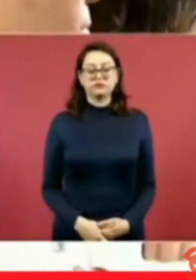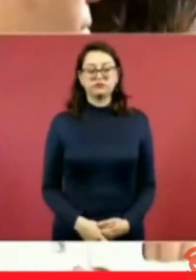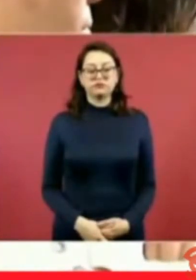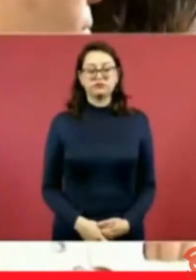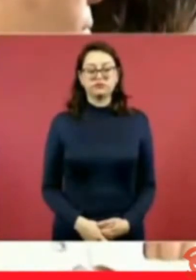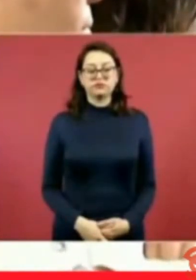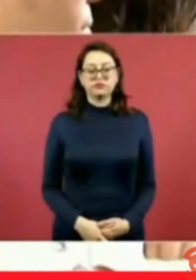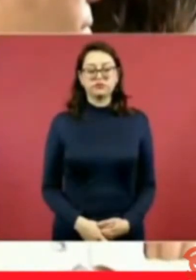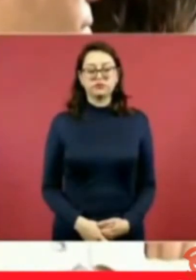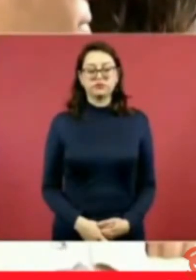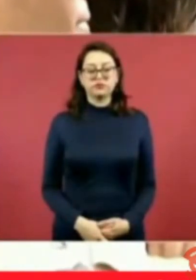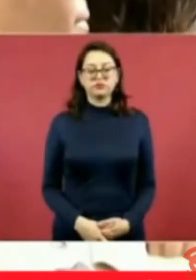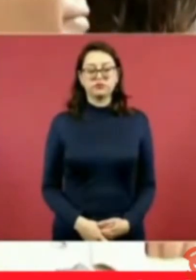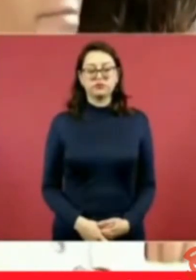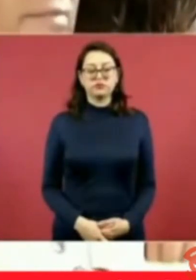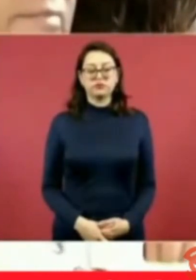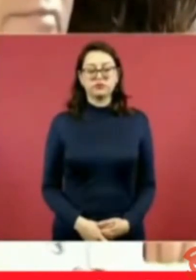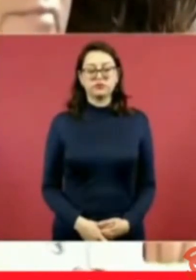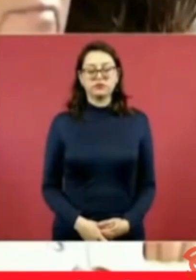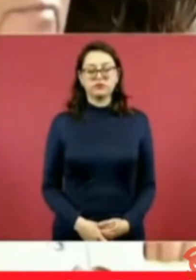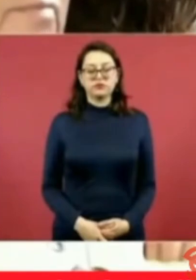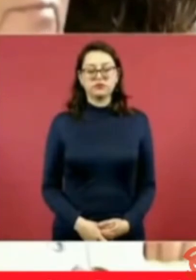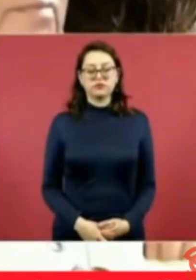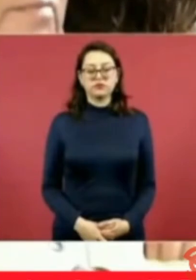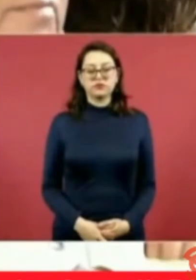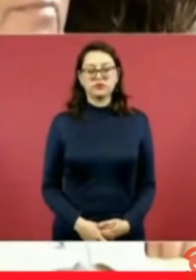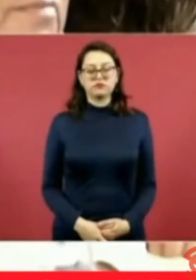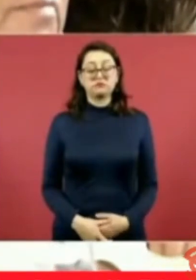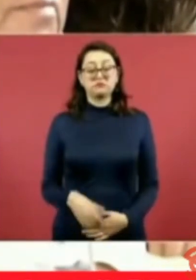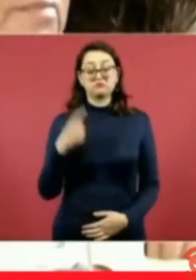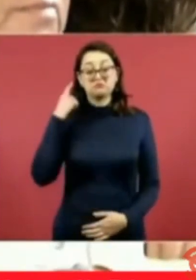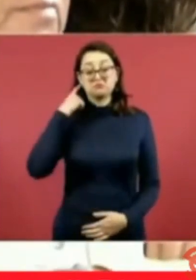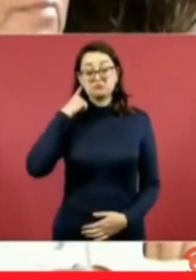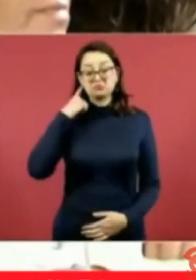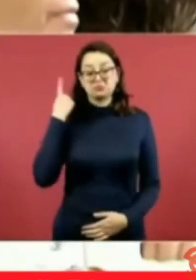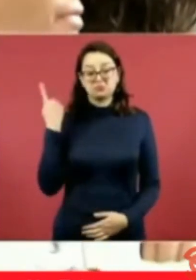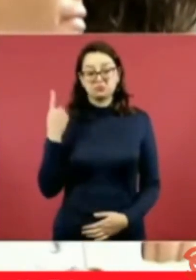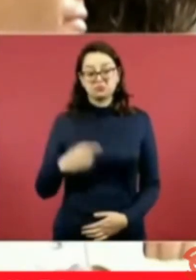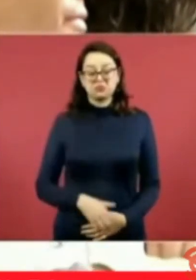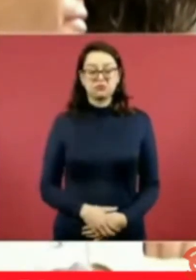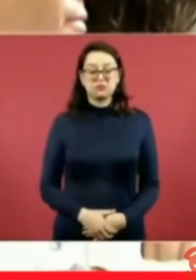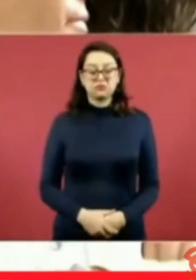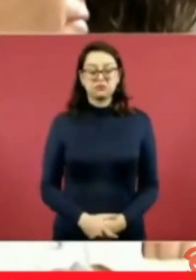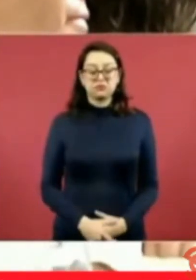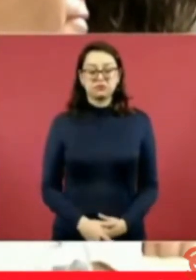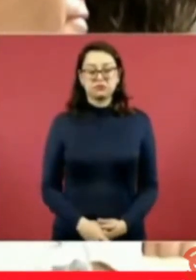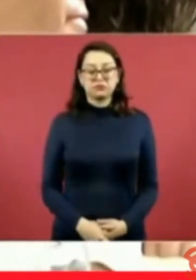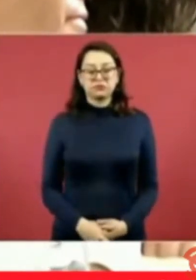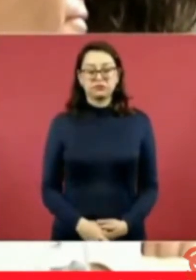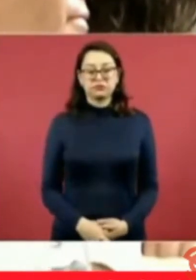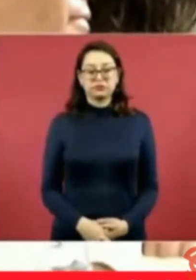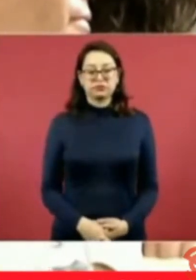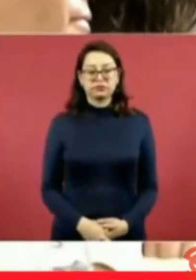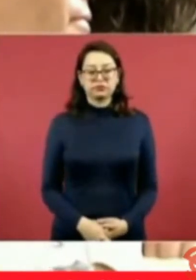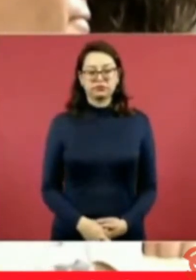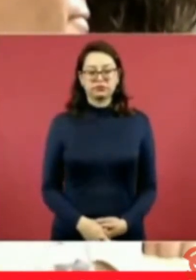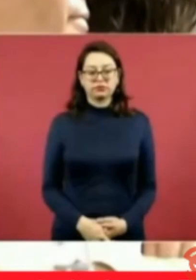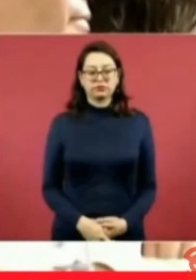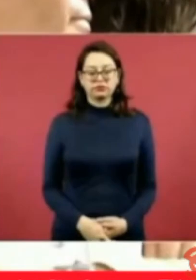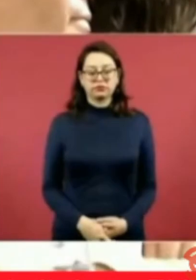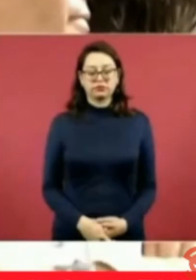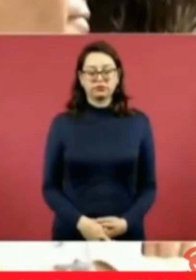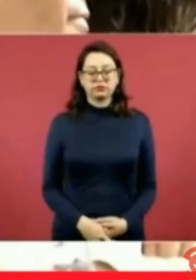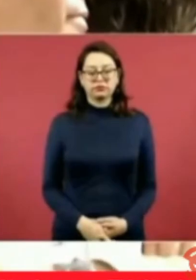como, se va a poner bueno, a ver a qué horas y a qué hora levanto yo la voz y a qué hora se ríe la otra. Creo que tenemos que tener